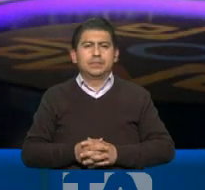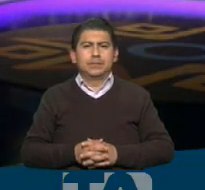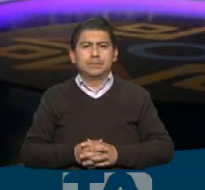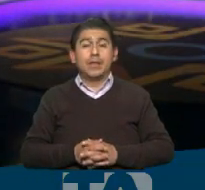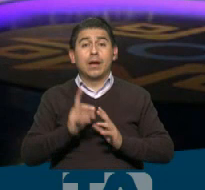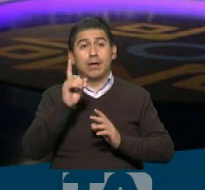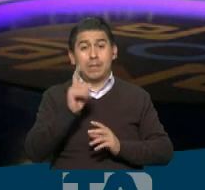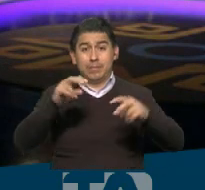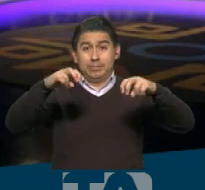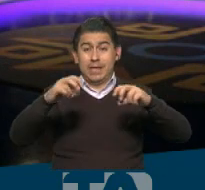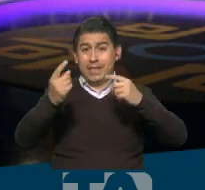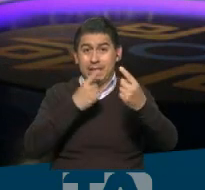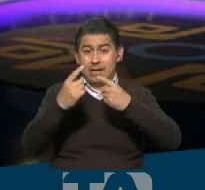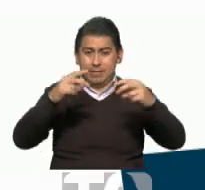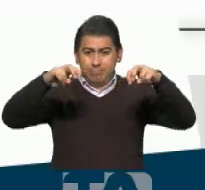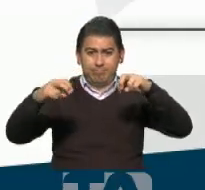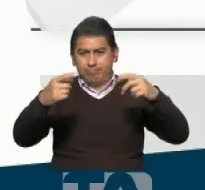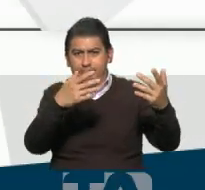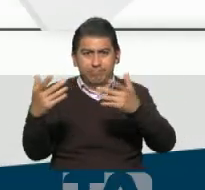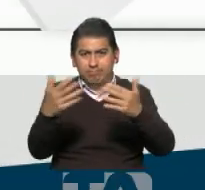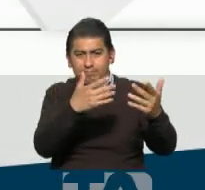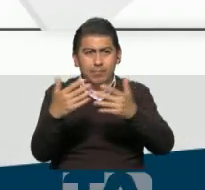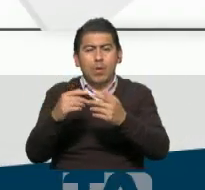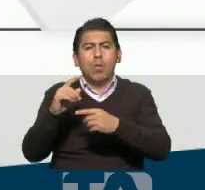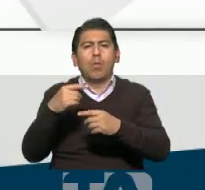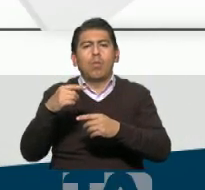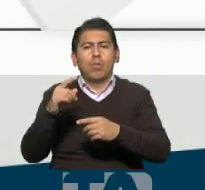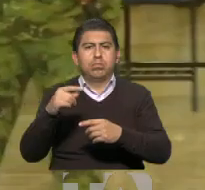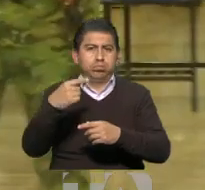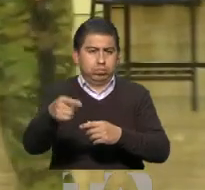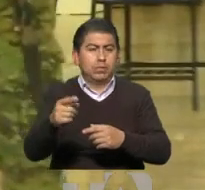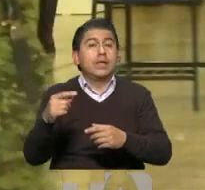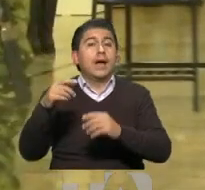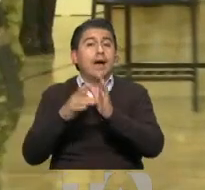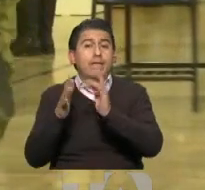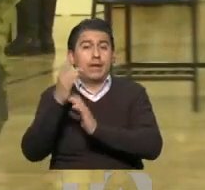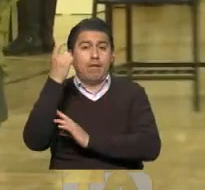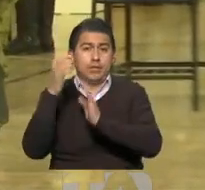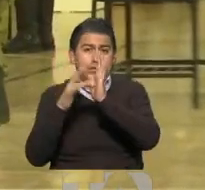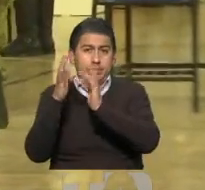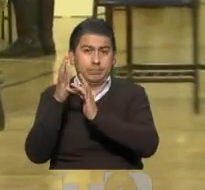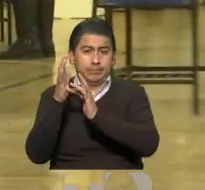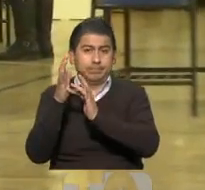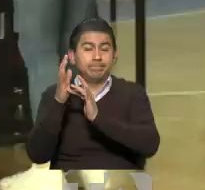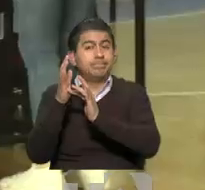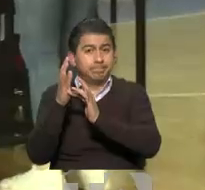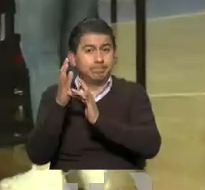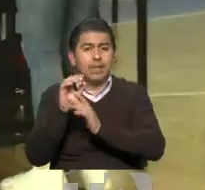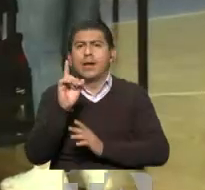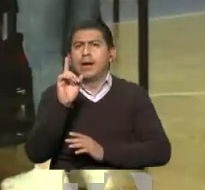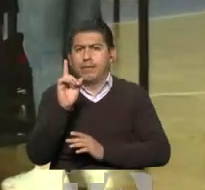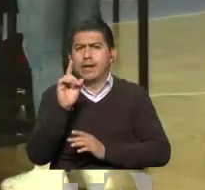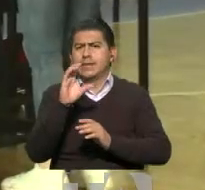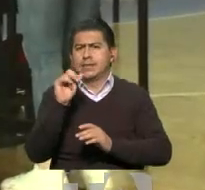debate presidencial se confirma el 21 de marzo y las elecciones el 11 de abril. El CNE también reiteró la invitación a los